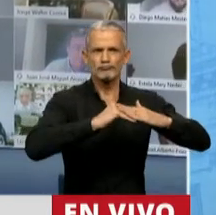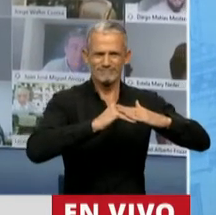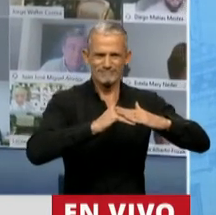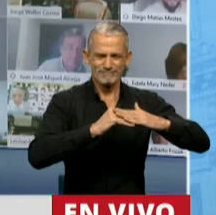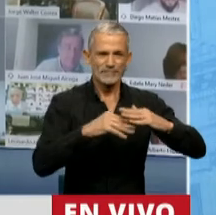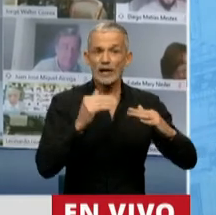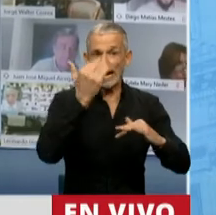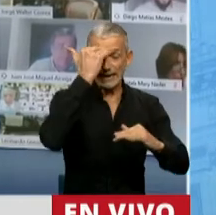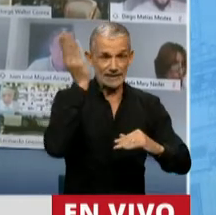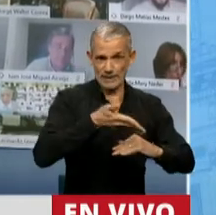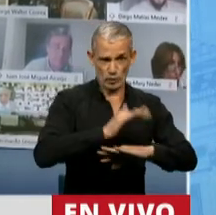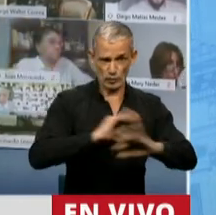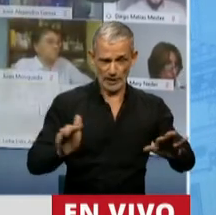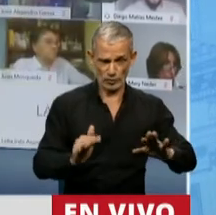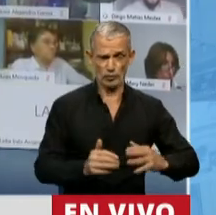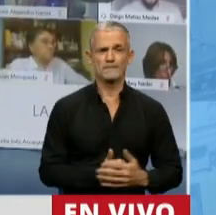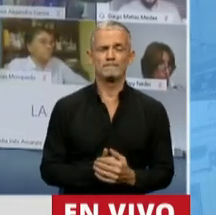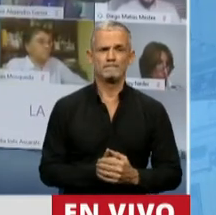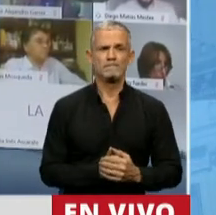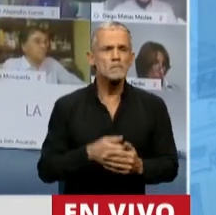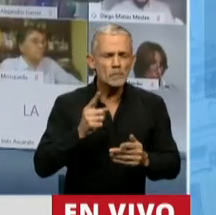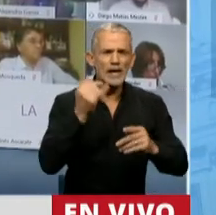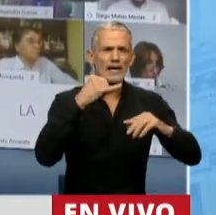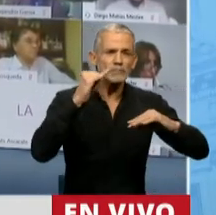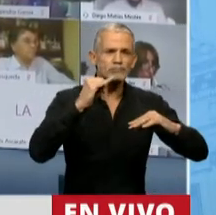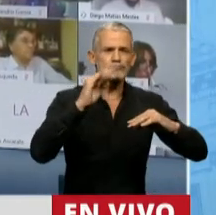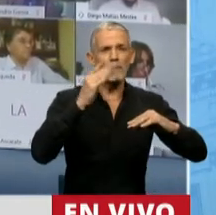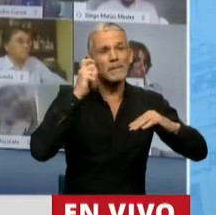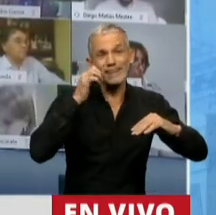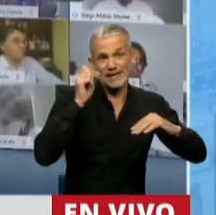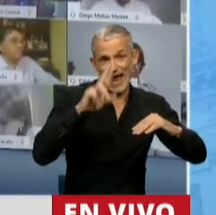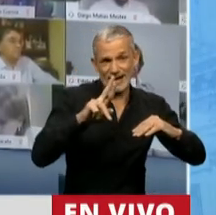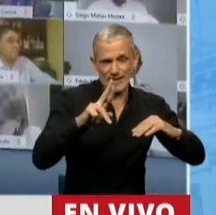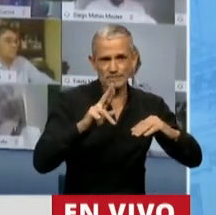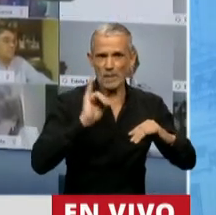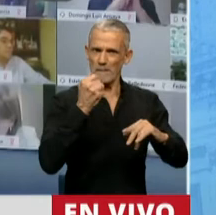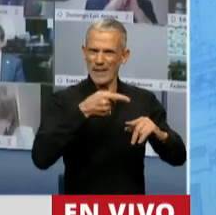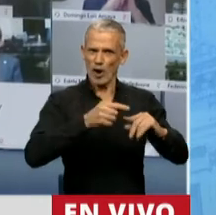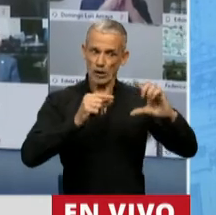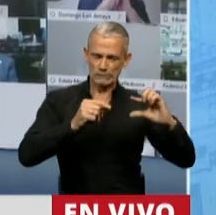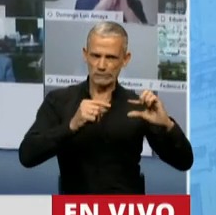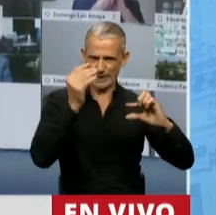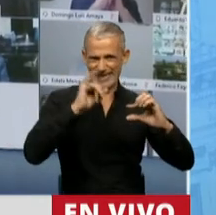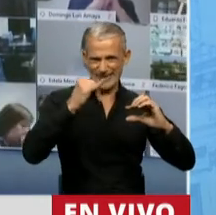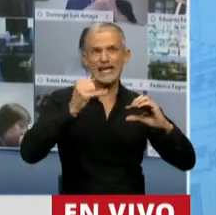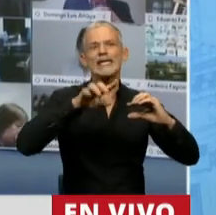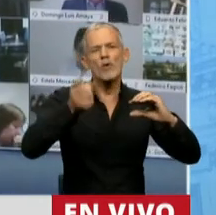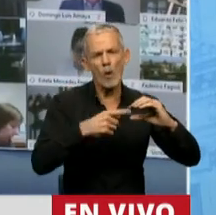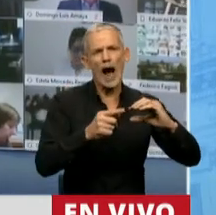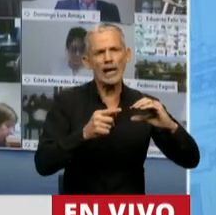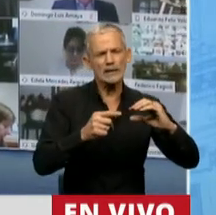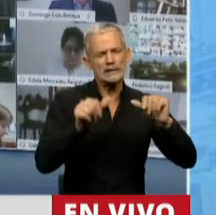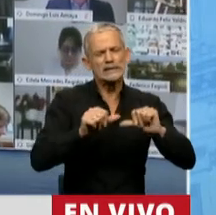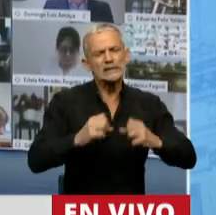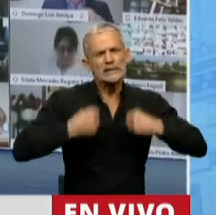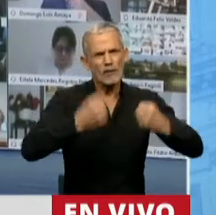los limita a un 15%. Si bien la tasa Badlar es más conveniente, como le decía, no deja de ser un